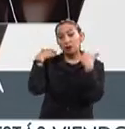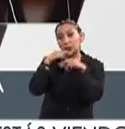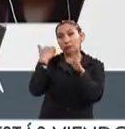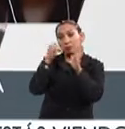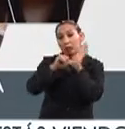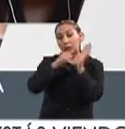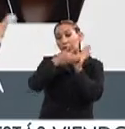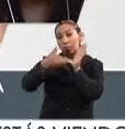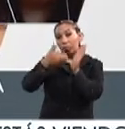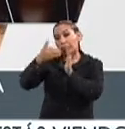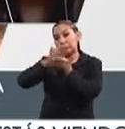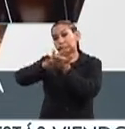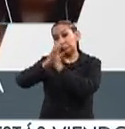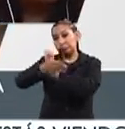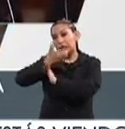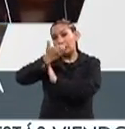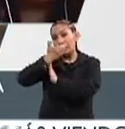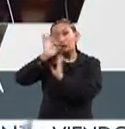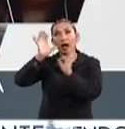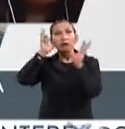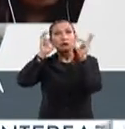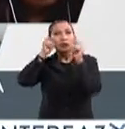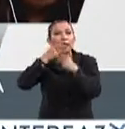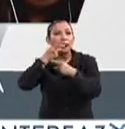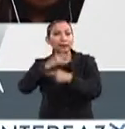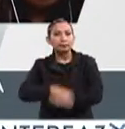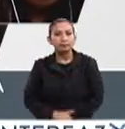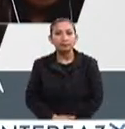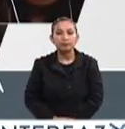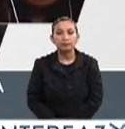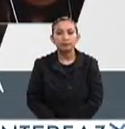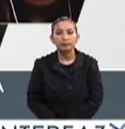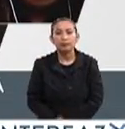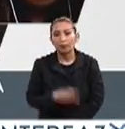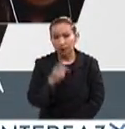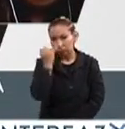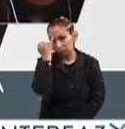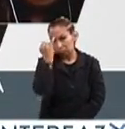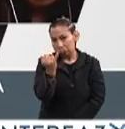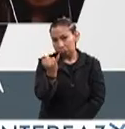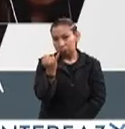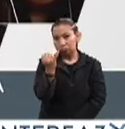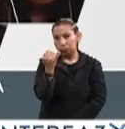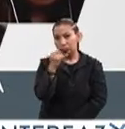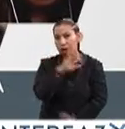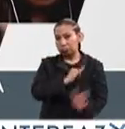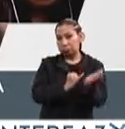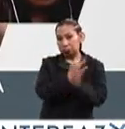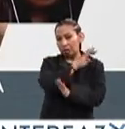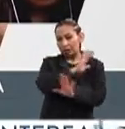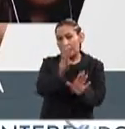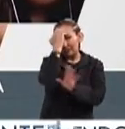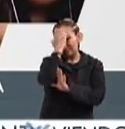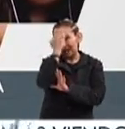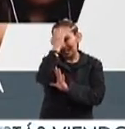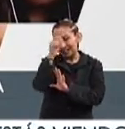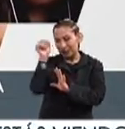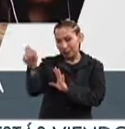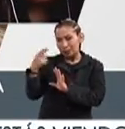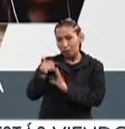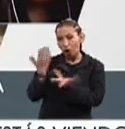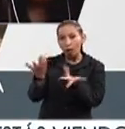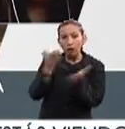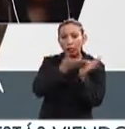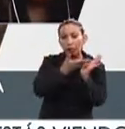unos meses en los que me acostumbré a escuchar y hablar. Pero me imagino, Jimena, que definitivamente esta experiencia, además de